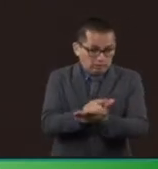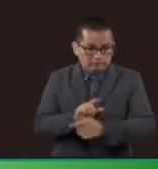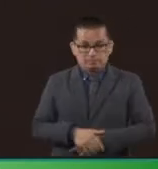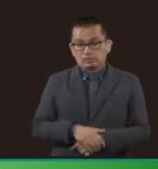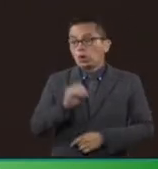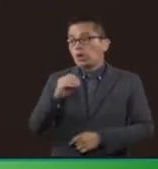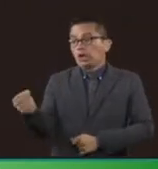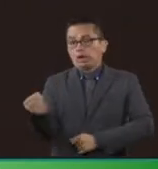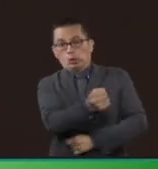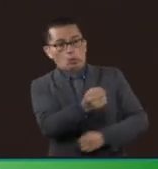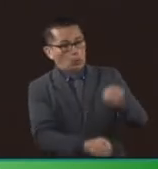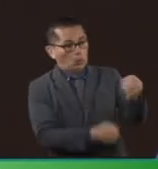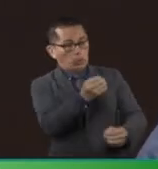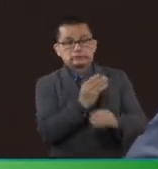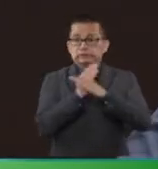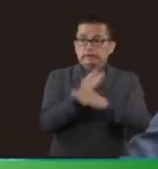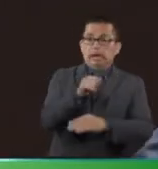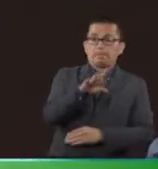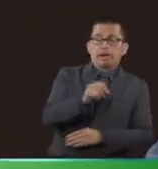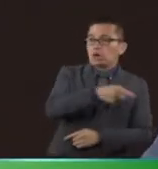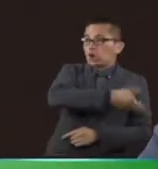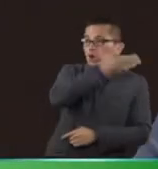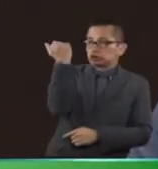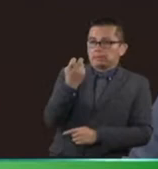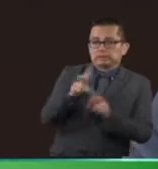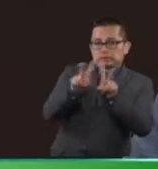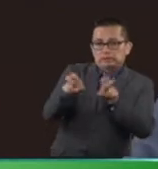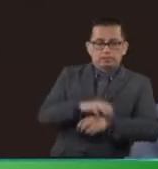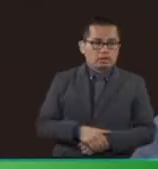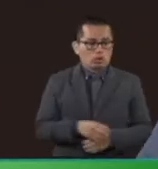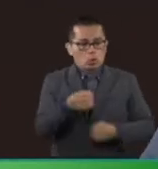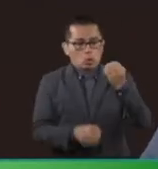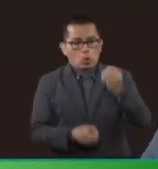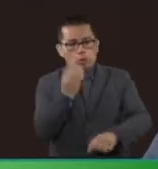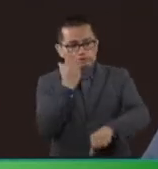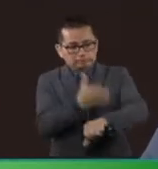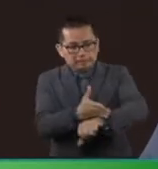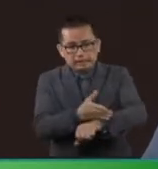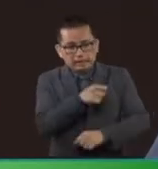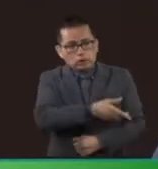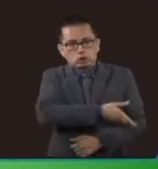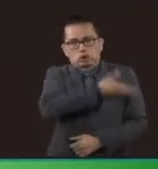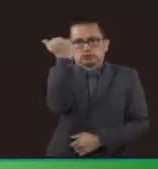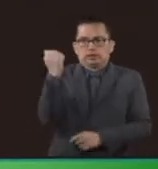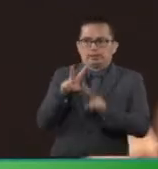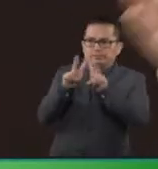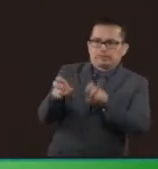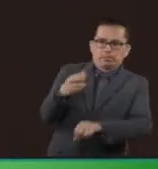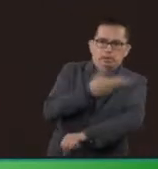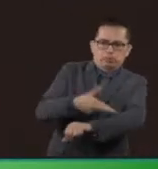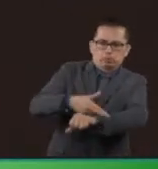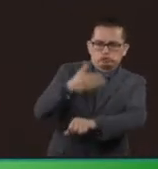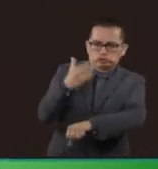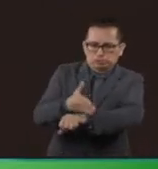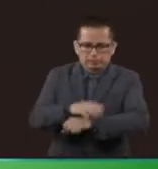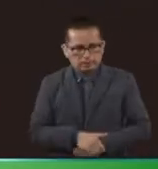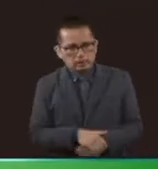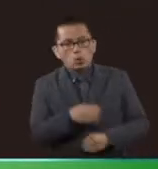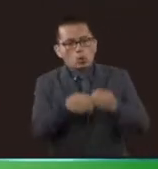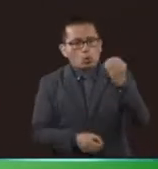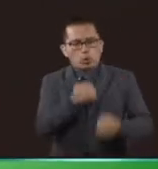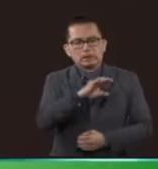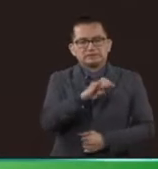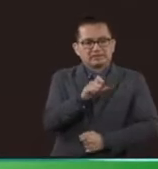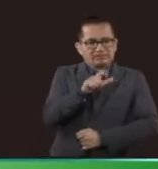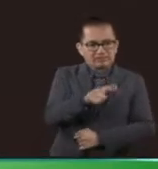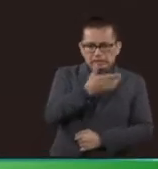sepan de Amparo jueces penales que no sepan nada del procedimiento penal jueces civiles que no sepan las causales